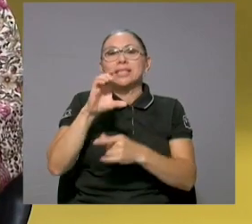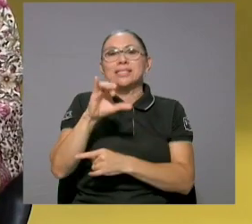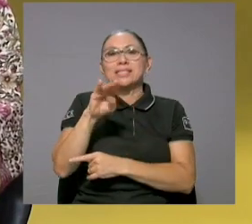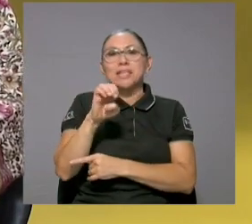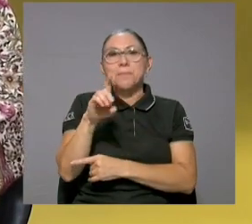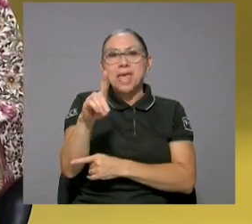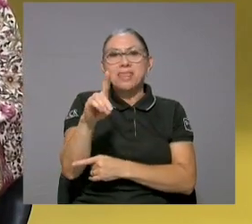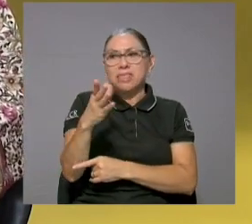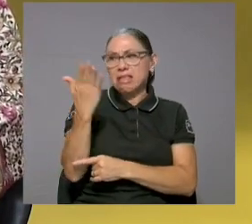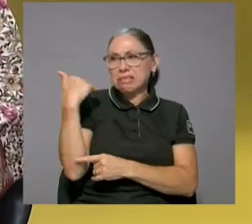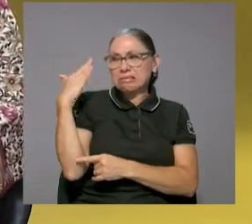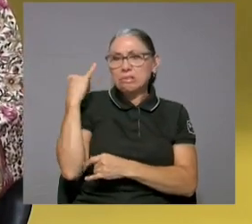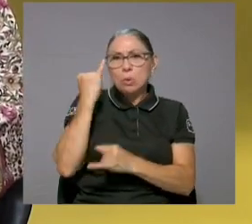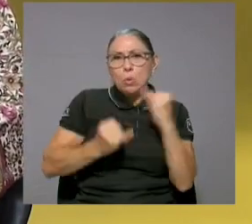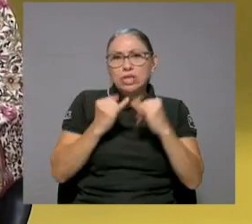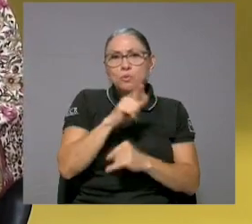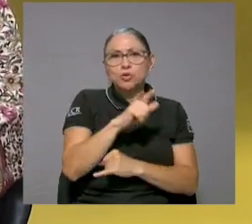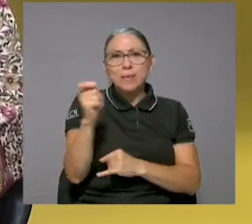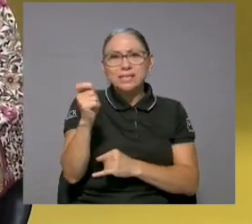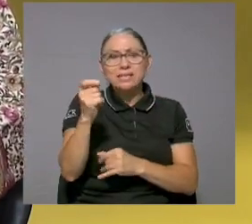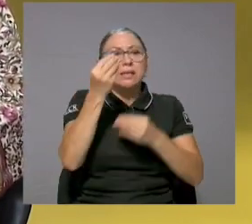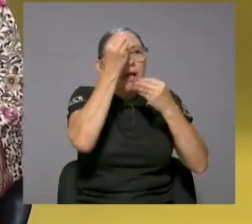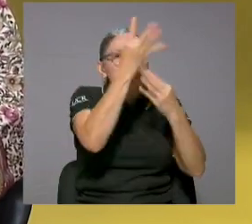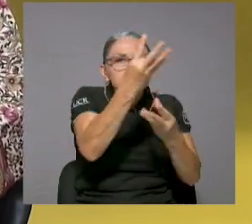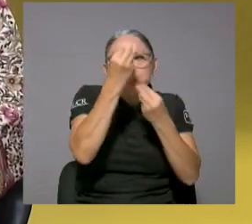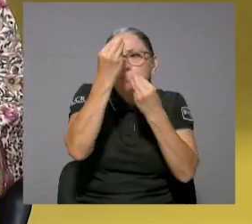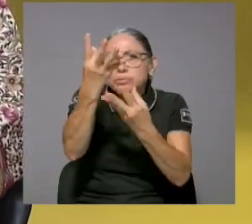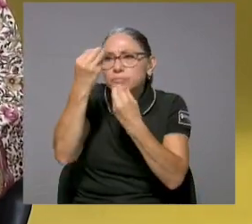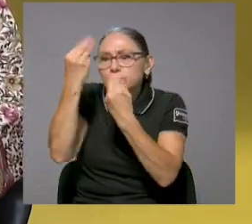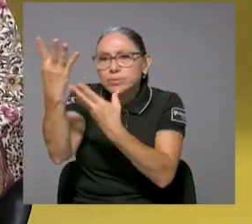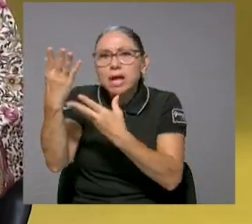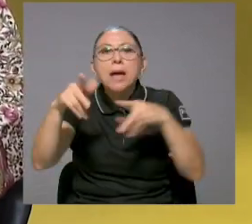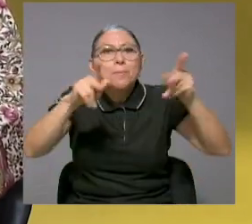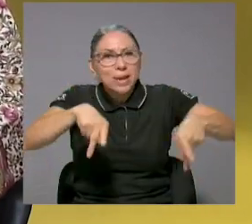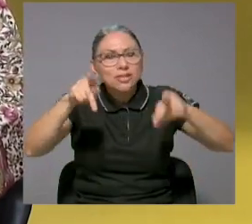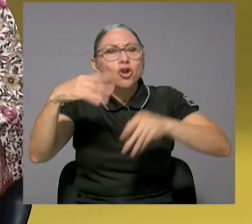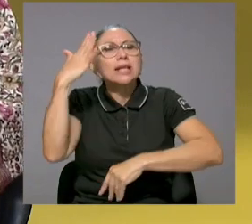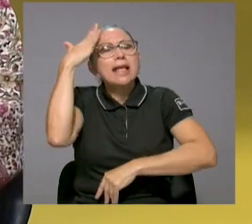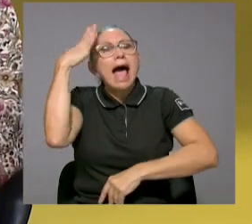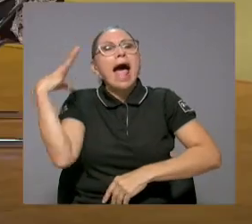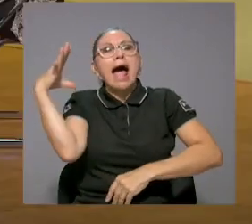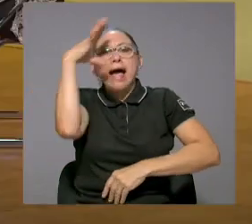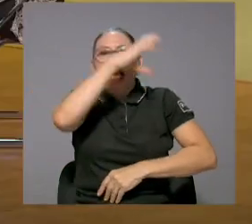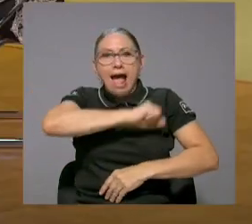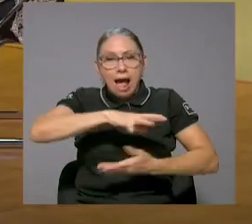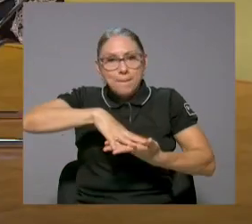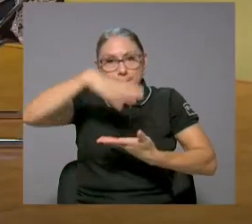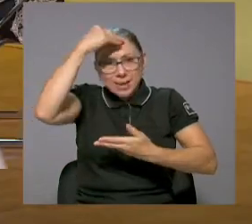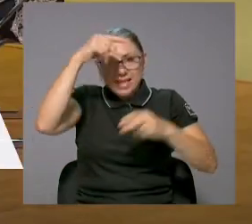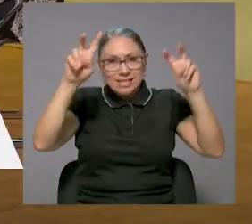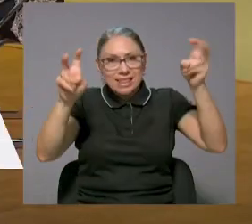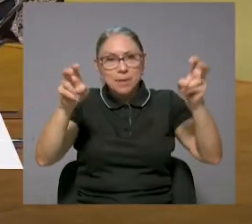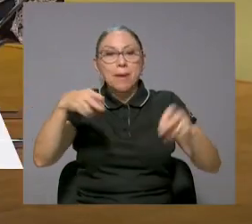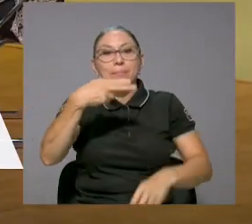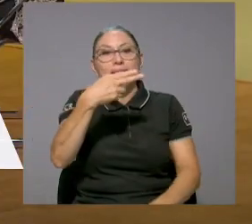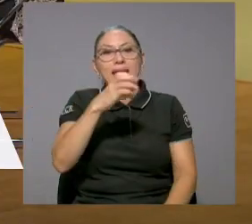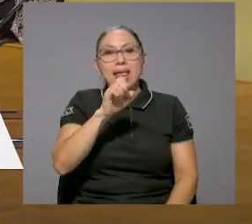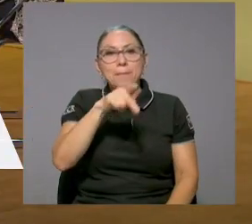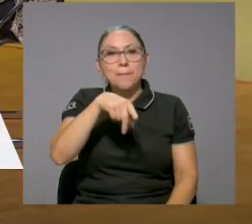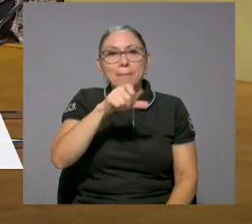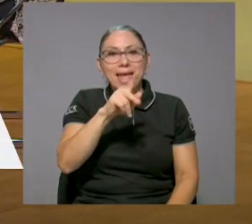últimos meses en dar mucha información para educar a la población también sobre ese tema. En el caso de la hepatitis